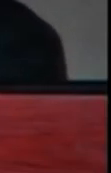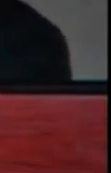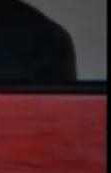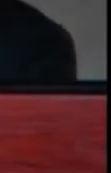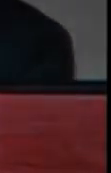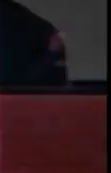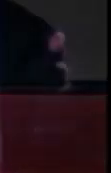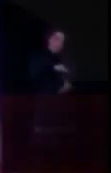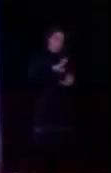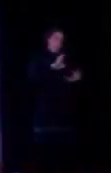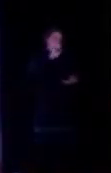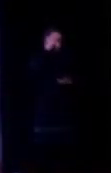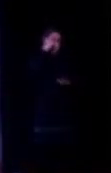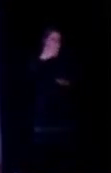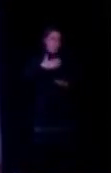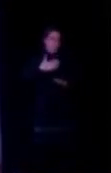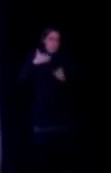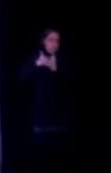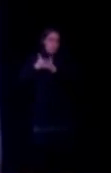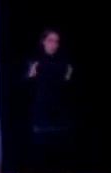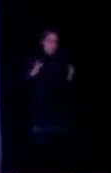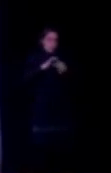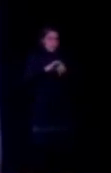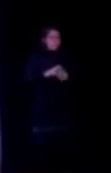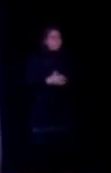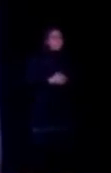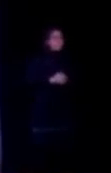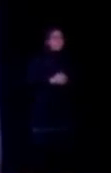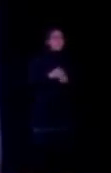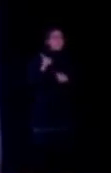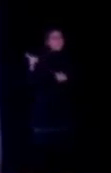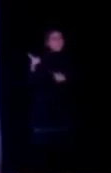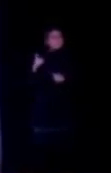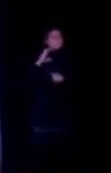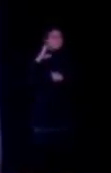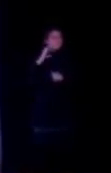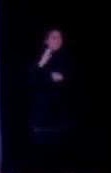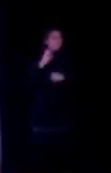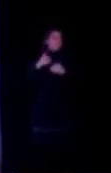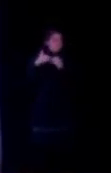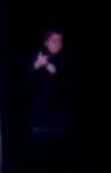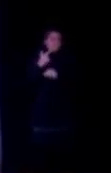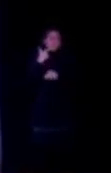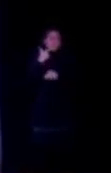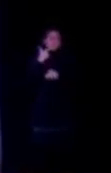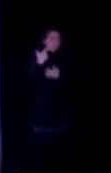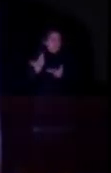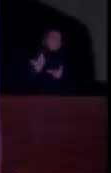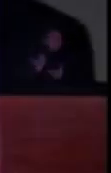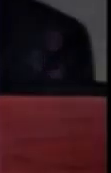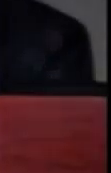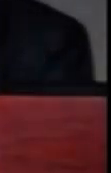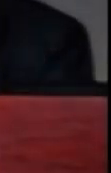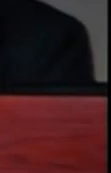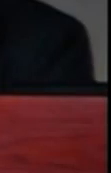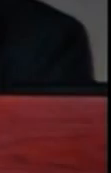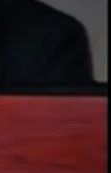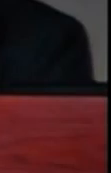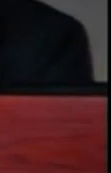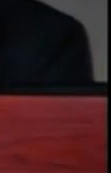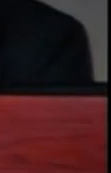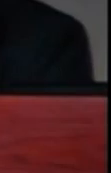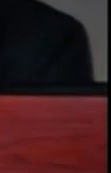que estoy hablando también, ¿eh? Me gusta mucho este planteamiento que dice Carlos Escliar en la preparación del profesorado, este ideólogo